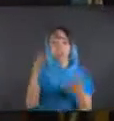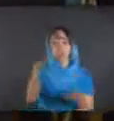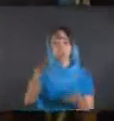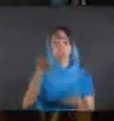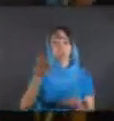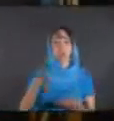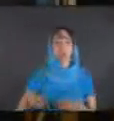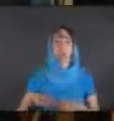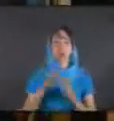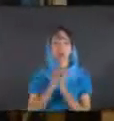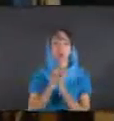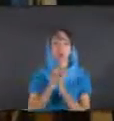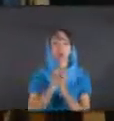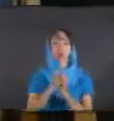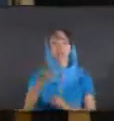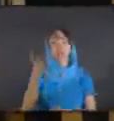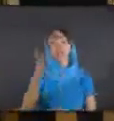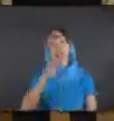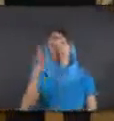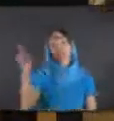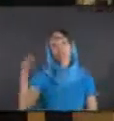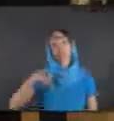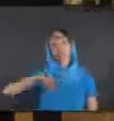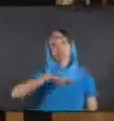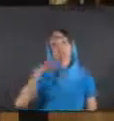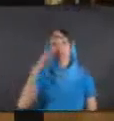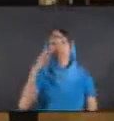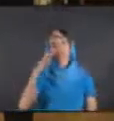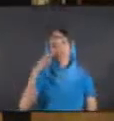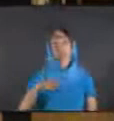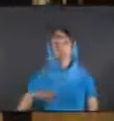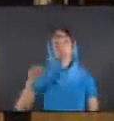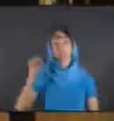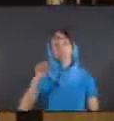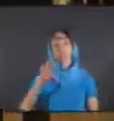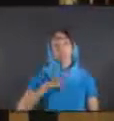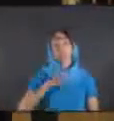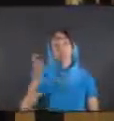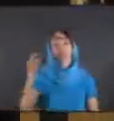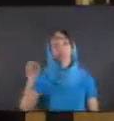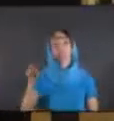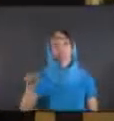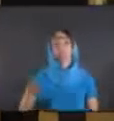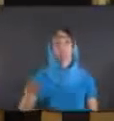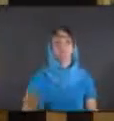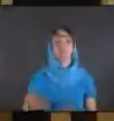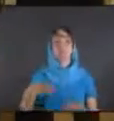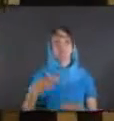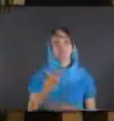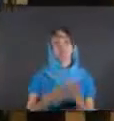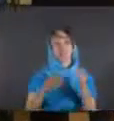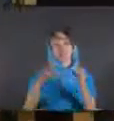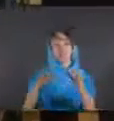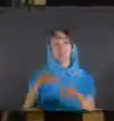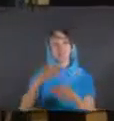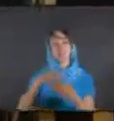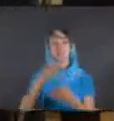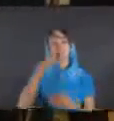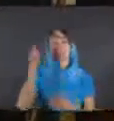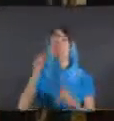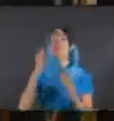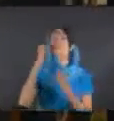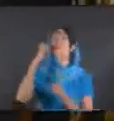acuerdo. Vamos a orar y vamos a cubrir a nuestro apóstol en esta tarde y vamos a pedirle que el Señor haga una